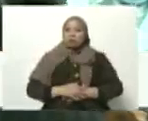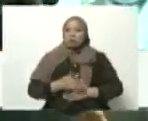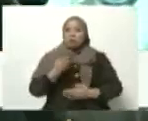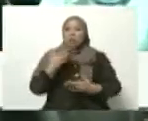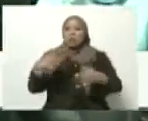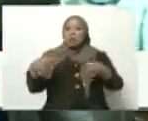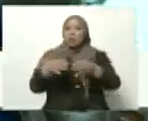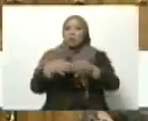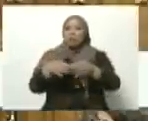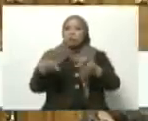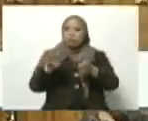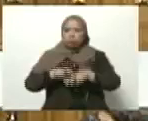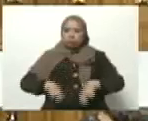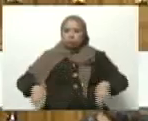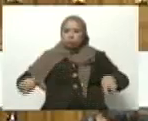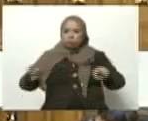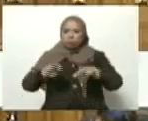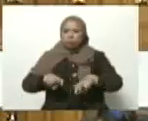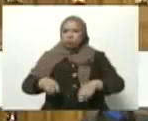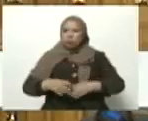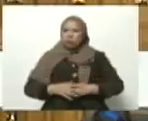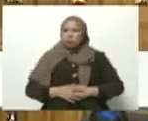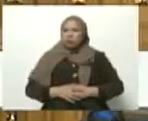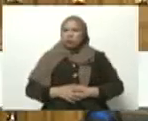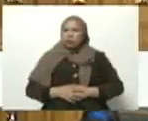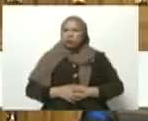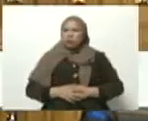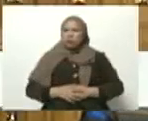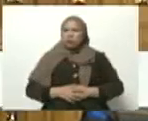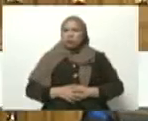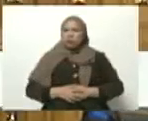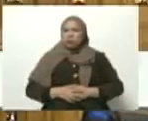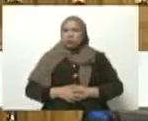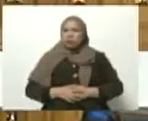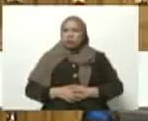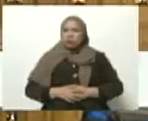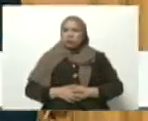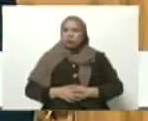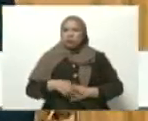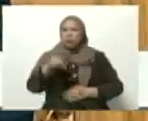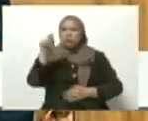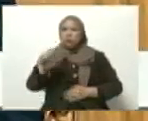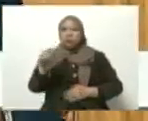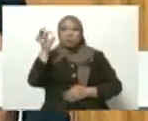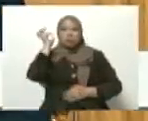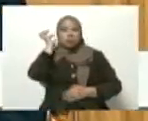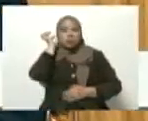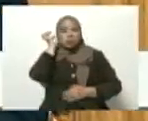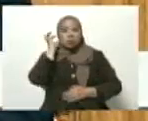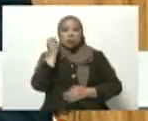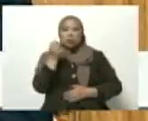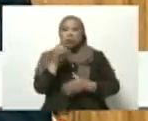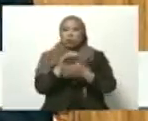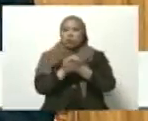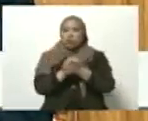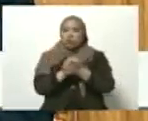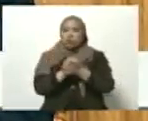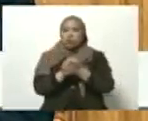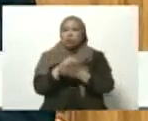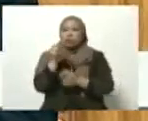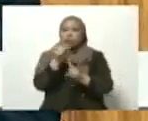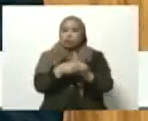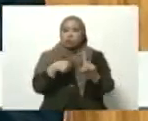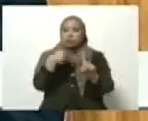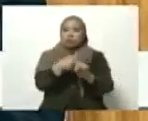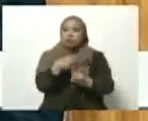gracias. Gracias, diputada. Respuesta del embajador. Muchísimas gracias a la diputada Ilenia Medina, buena amiga, compañera de largas, de luchas por